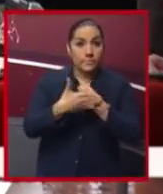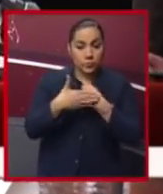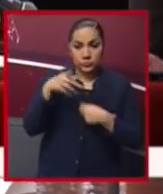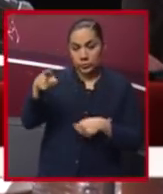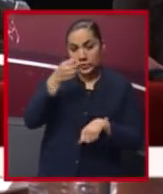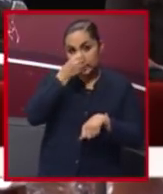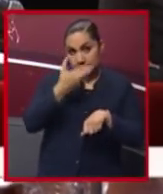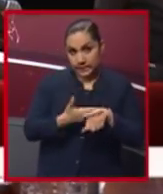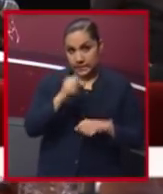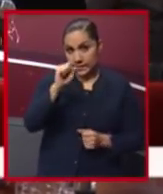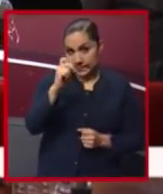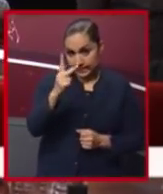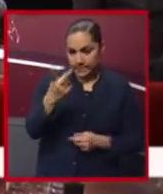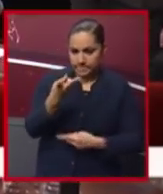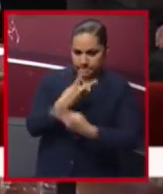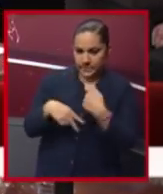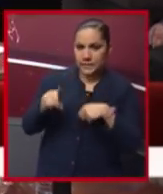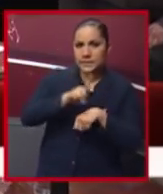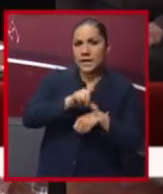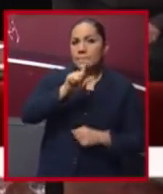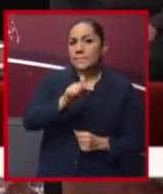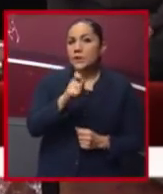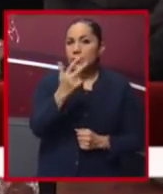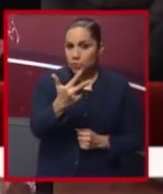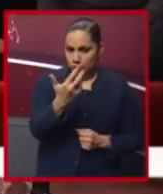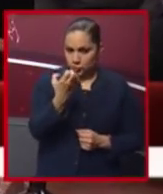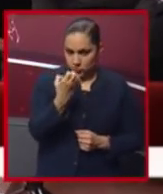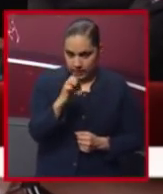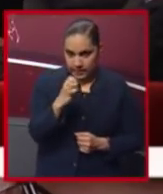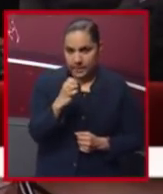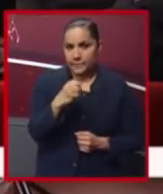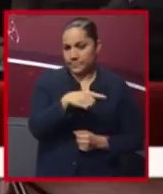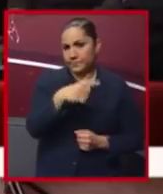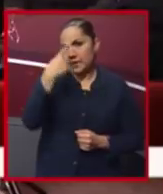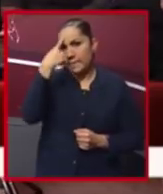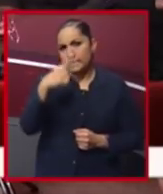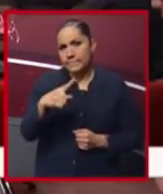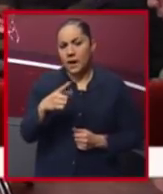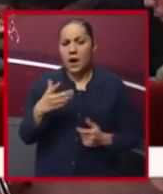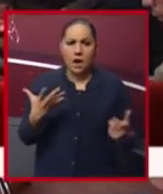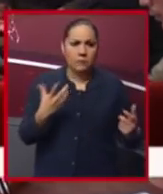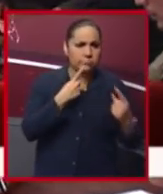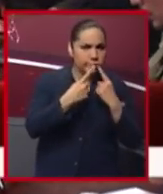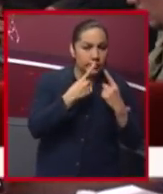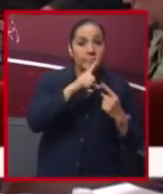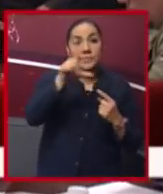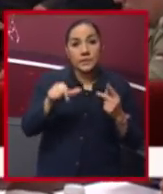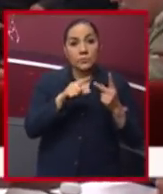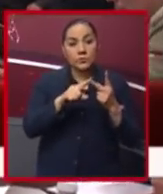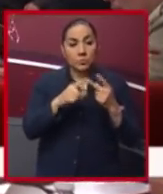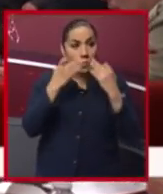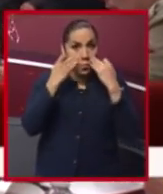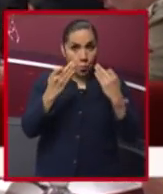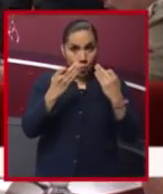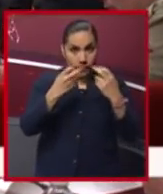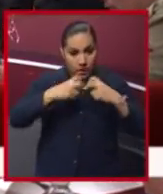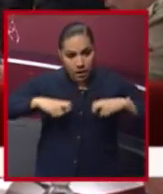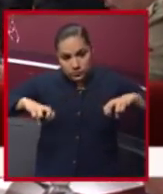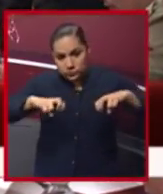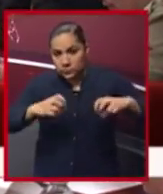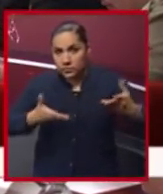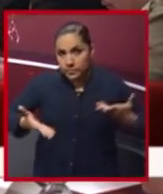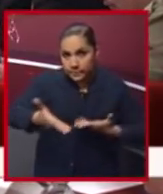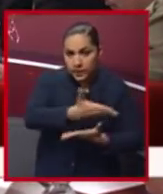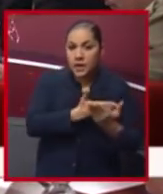titular de la Secretaría de Educación Pública el próximo lunes 28 de enero. Luego audiencias públicas que van a desarrollarse entre el 6